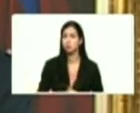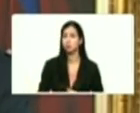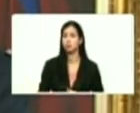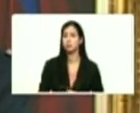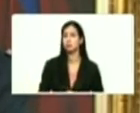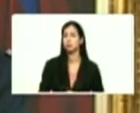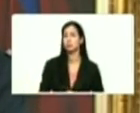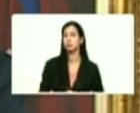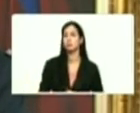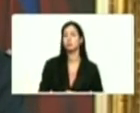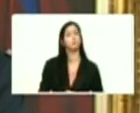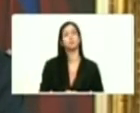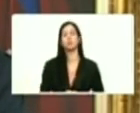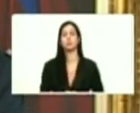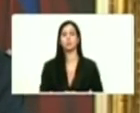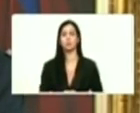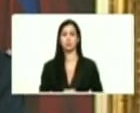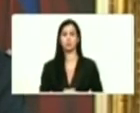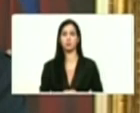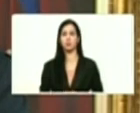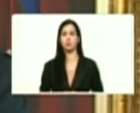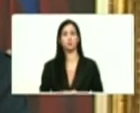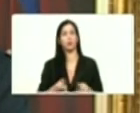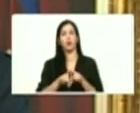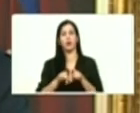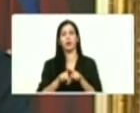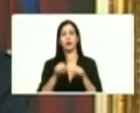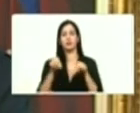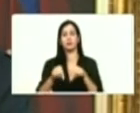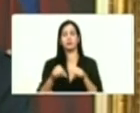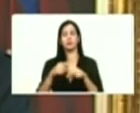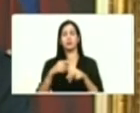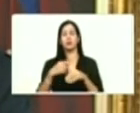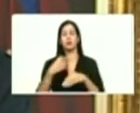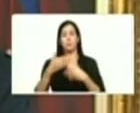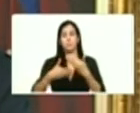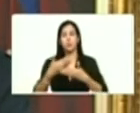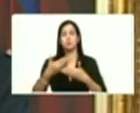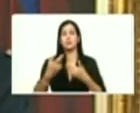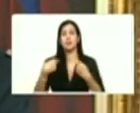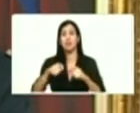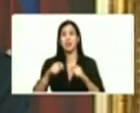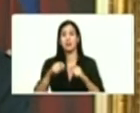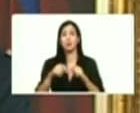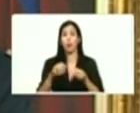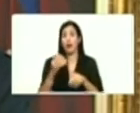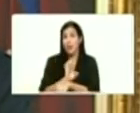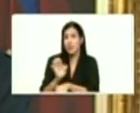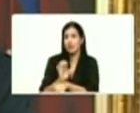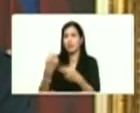como una de las fórmulas de este proceso de superación de la emergencia y estabilización